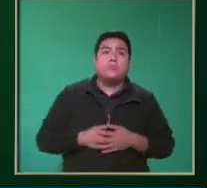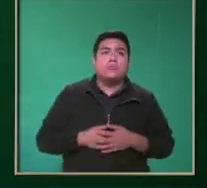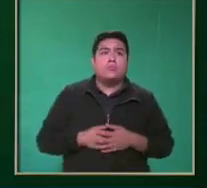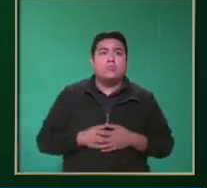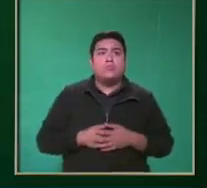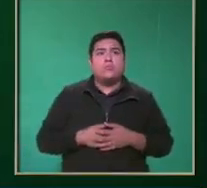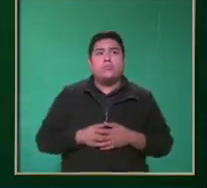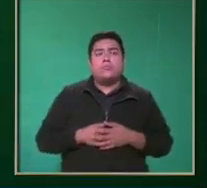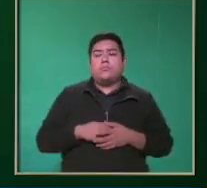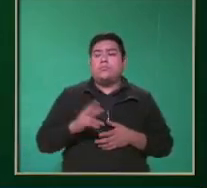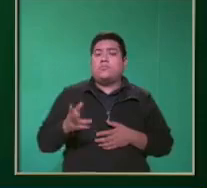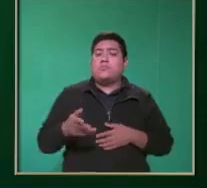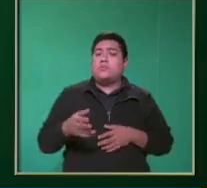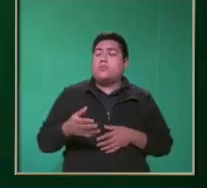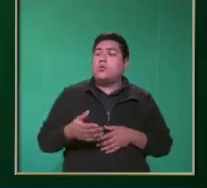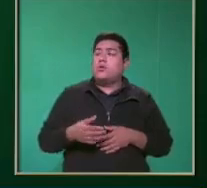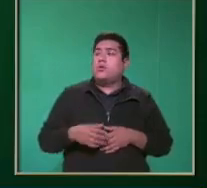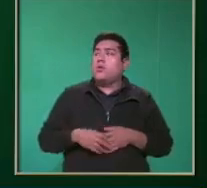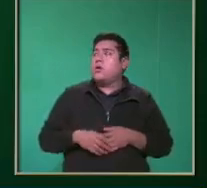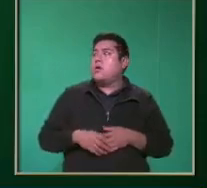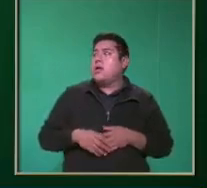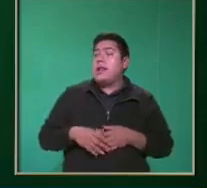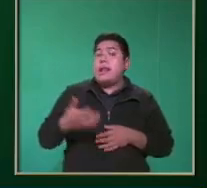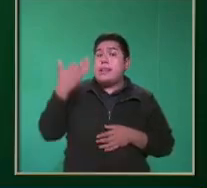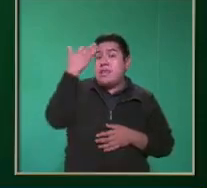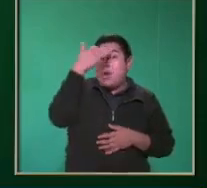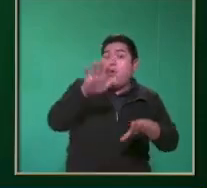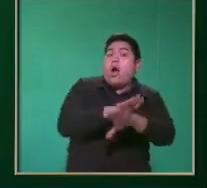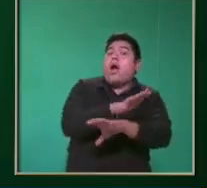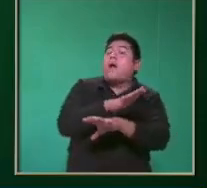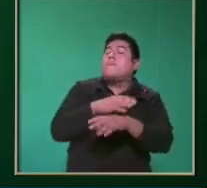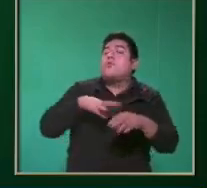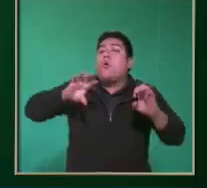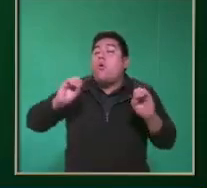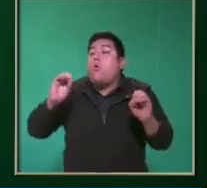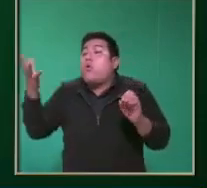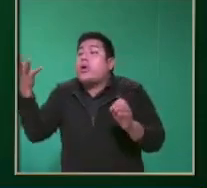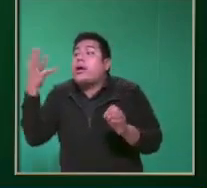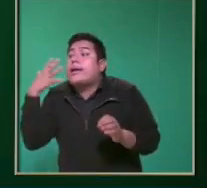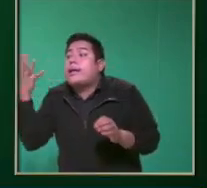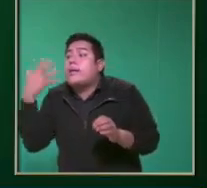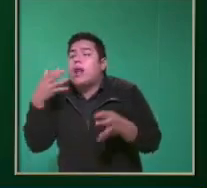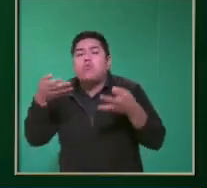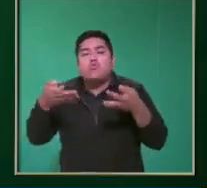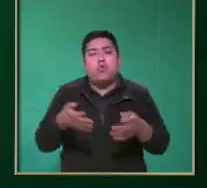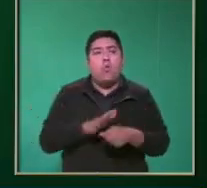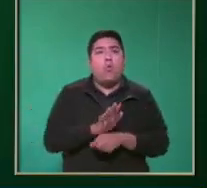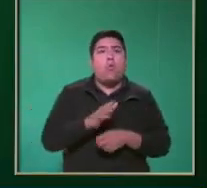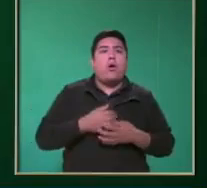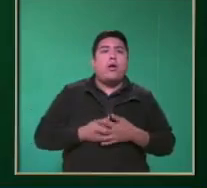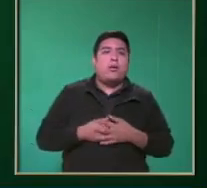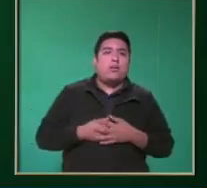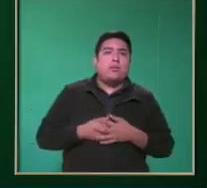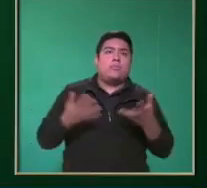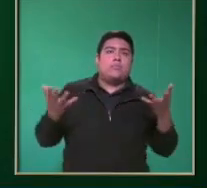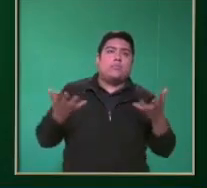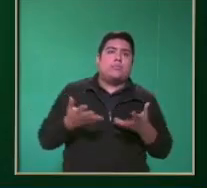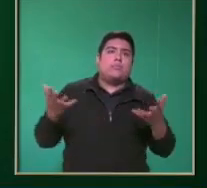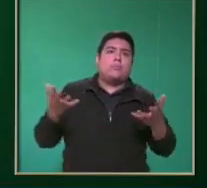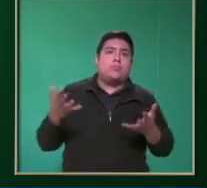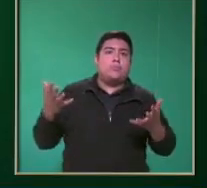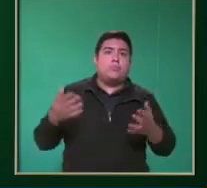cuando alguien me pregunta cómo está el estado del tiempo o cómo está el clima, qué es lo correcto. Y para eso hicimos